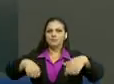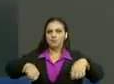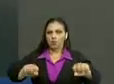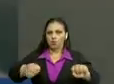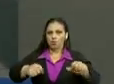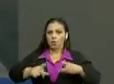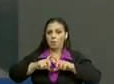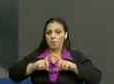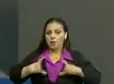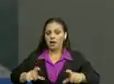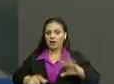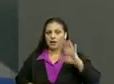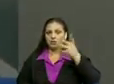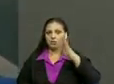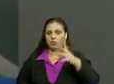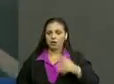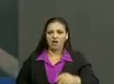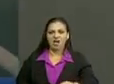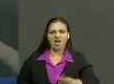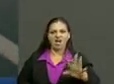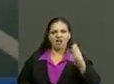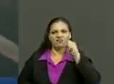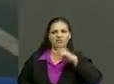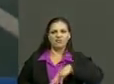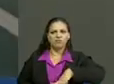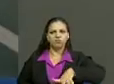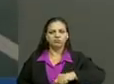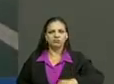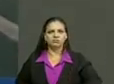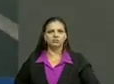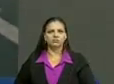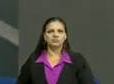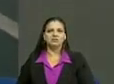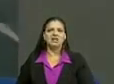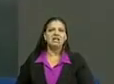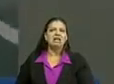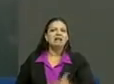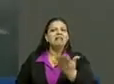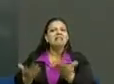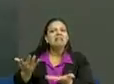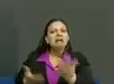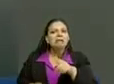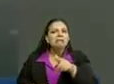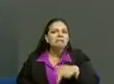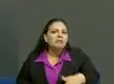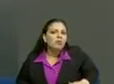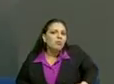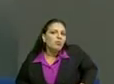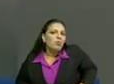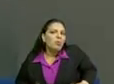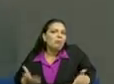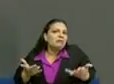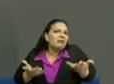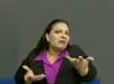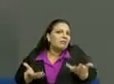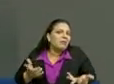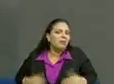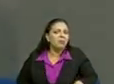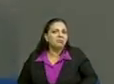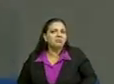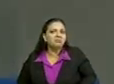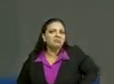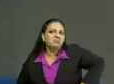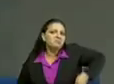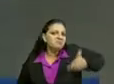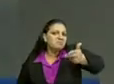gente que anda en algo chueco. ¿Quién porque... me dice que el que va atrás no tiene una pistola? Exactamente. Y me puede robar más adelante. Por eso te digo, pues, porque el que nada